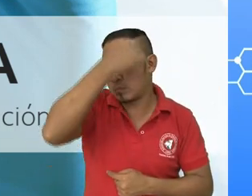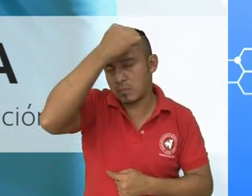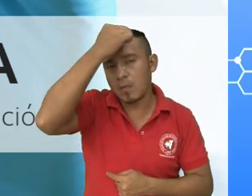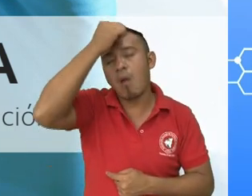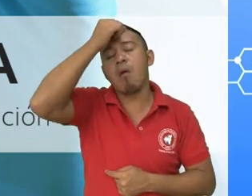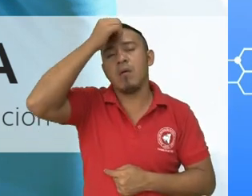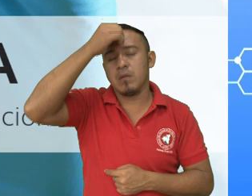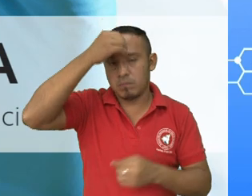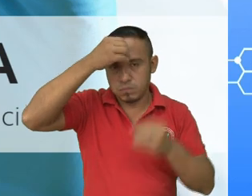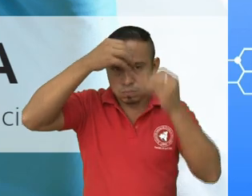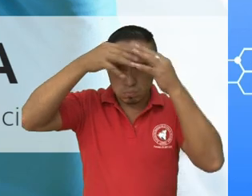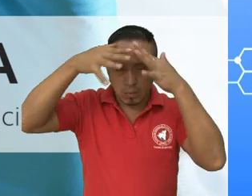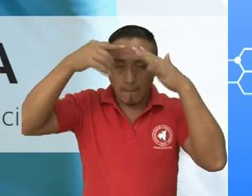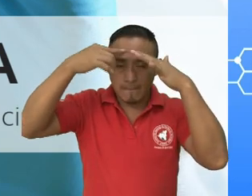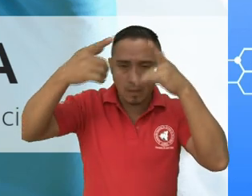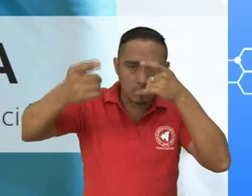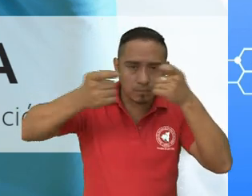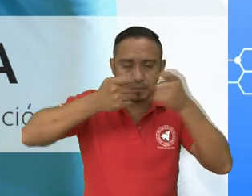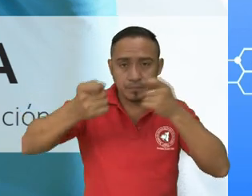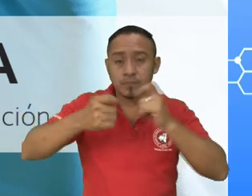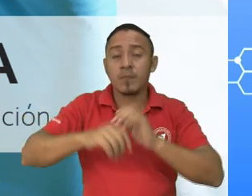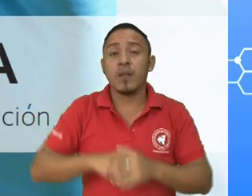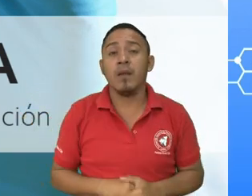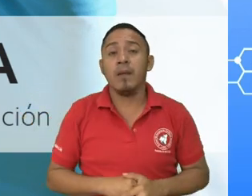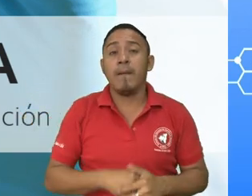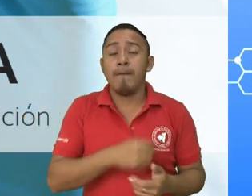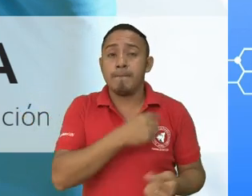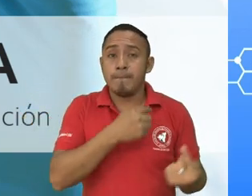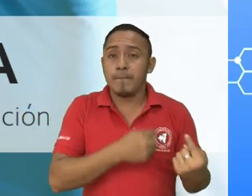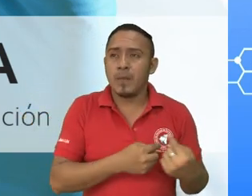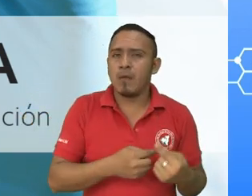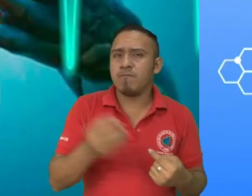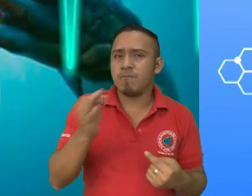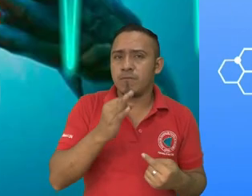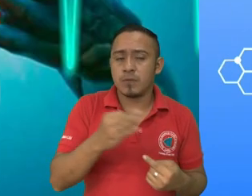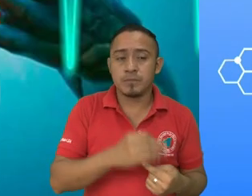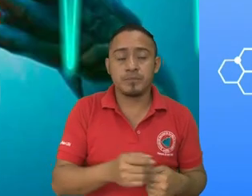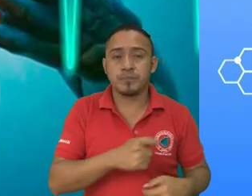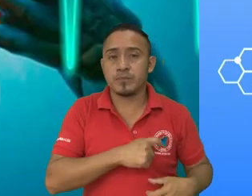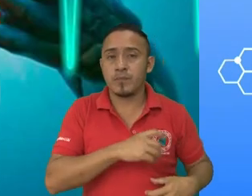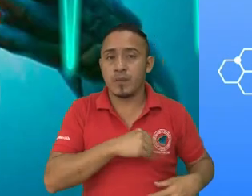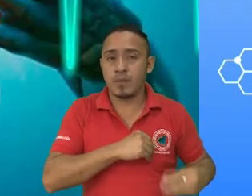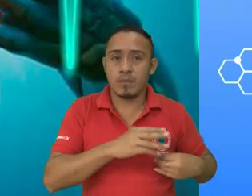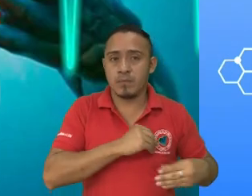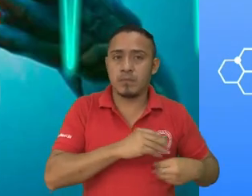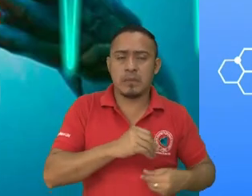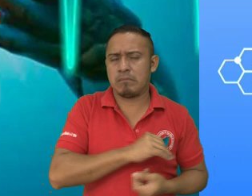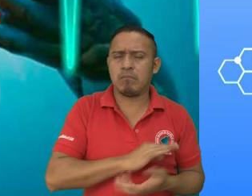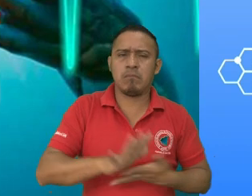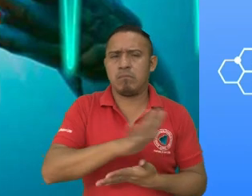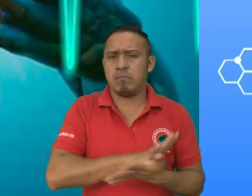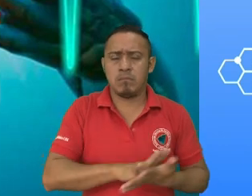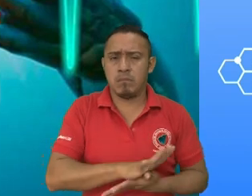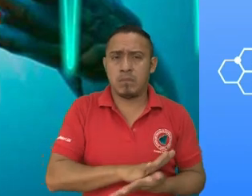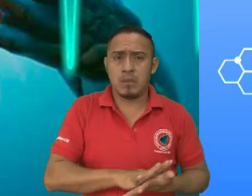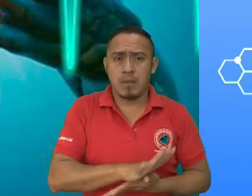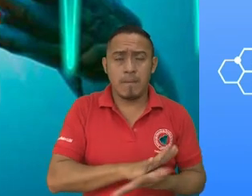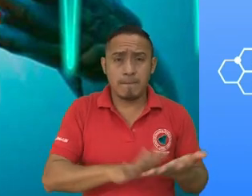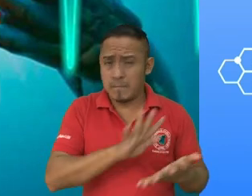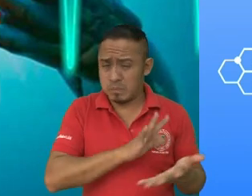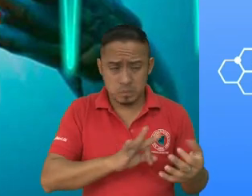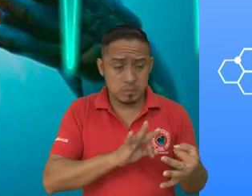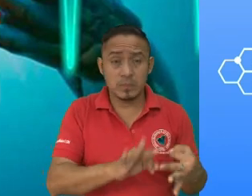cuerpo. Entonces, el corazón late de una manera descontrolada, desorganizada, y no puede bombear la